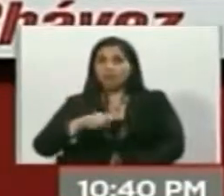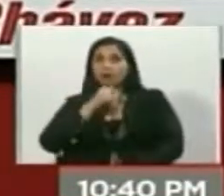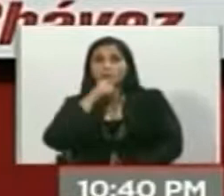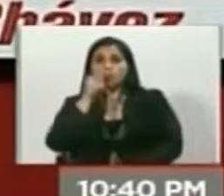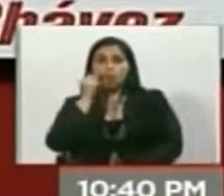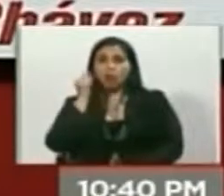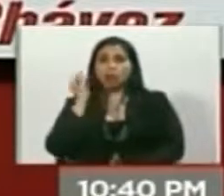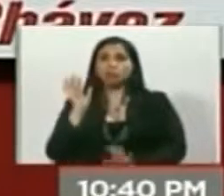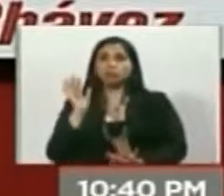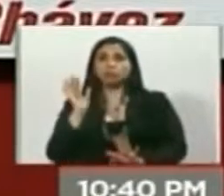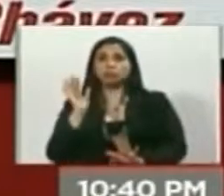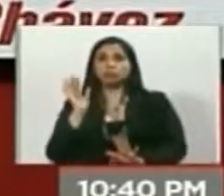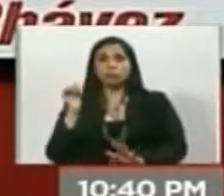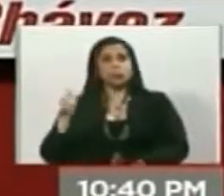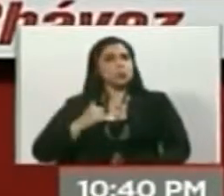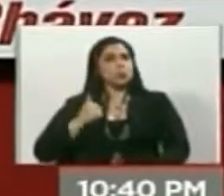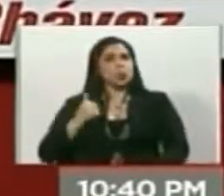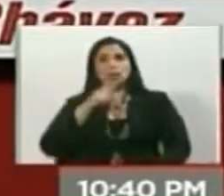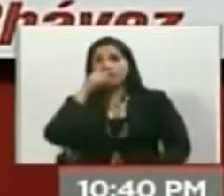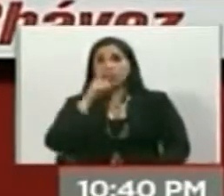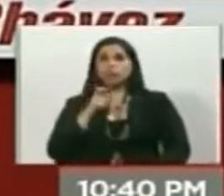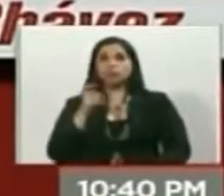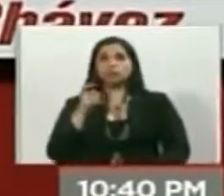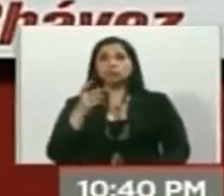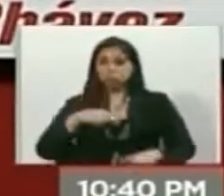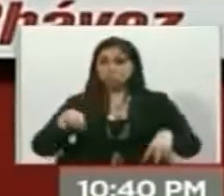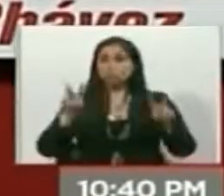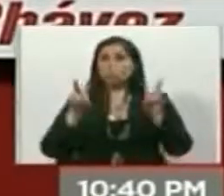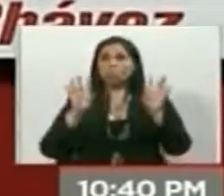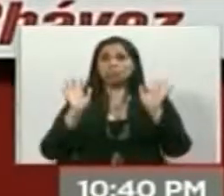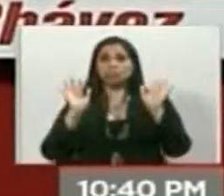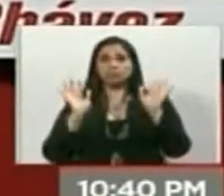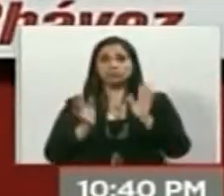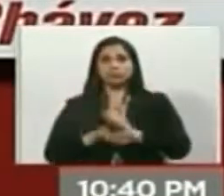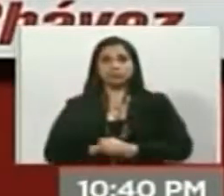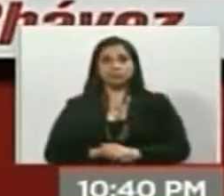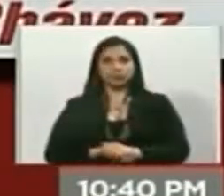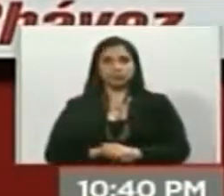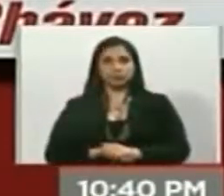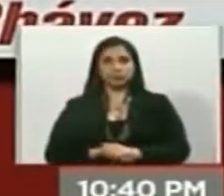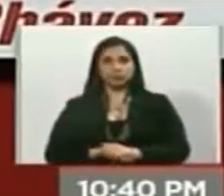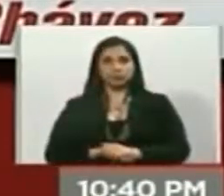pero a cualquier edad es válido, pues. A cualquier edad se puede defender la patria.